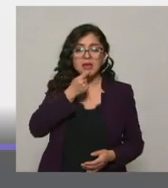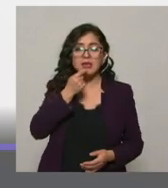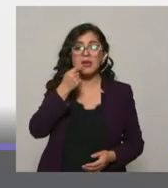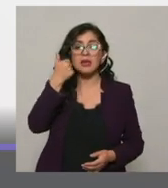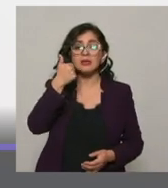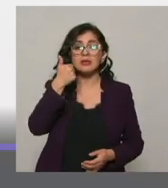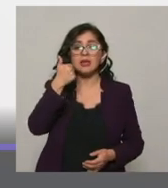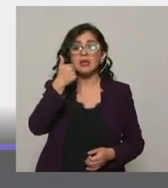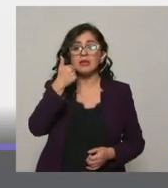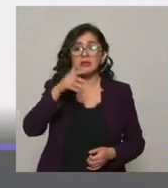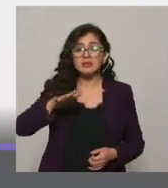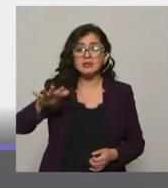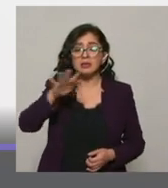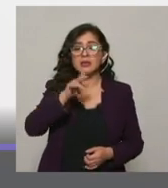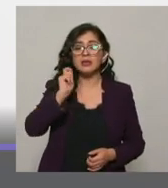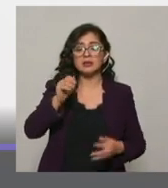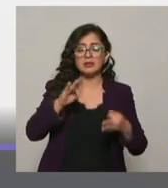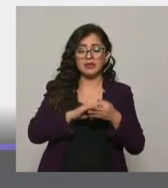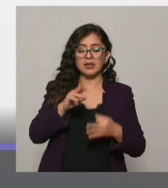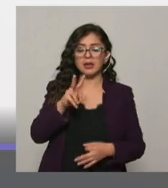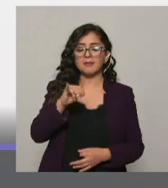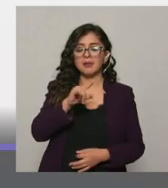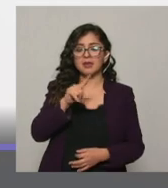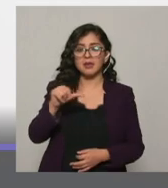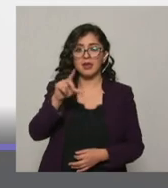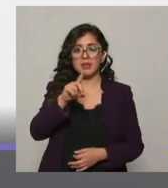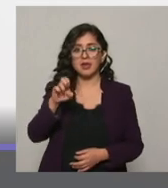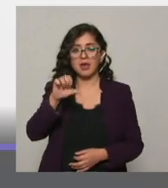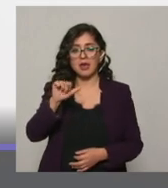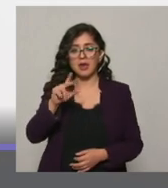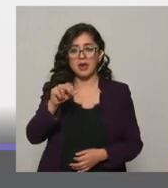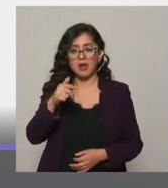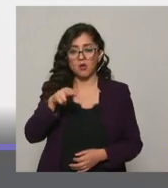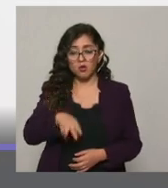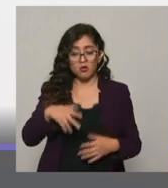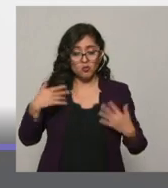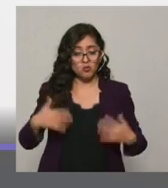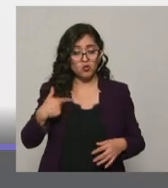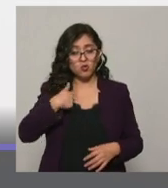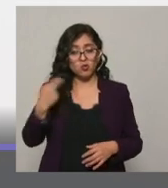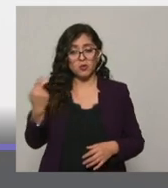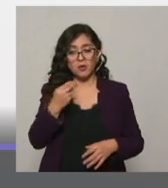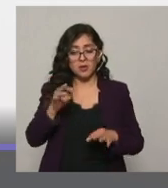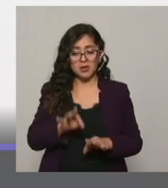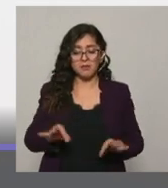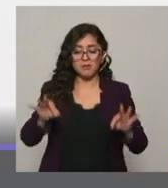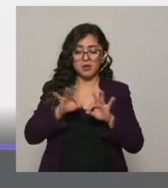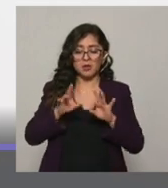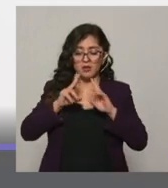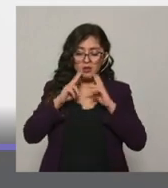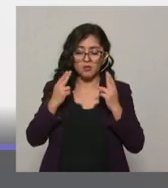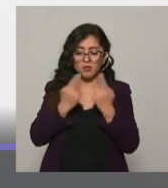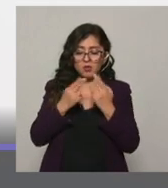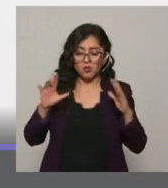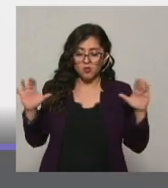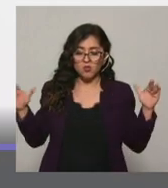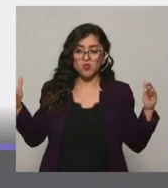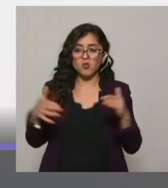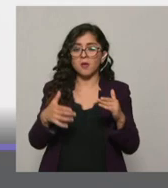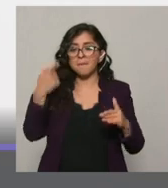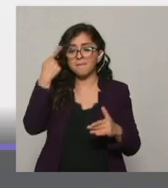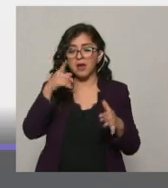muy cerca de Villa de Aragón. Uh-huh. Yo tengo pendiente una mesa con gente que está trabajando y que está investigando